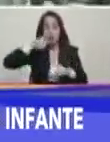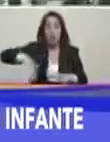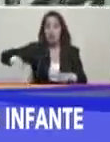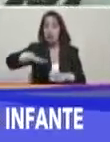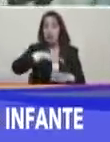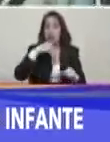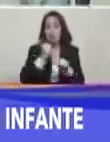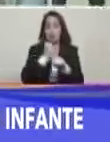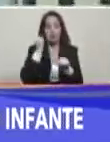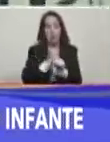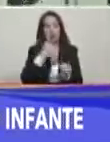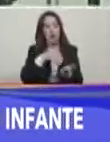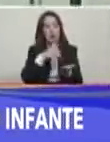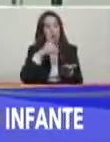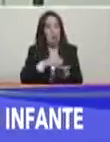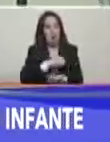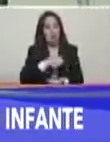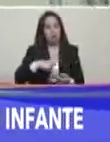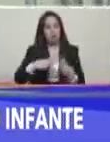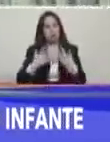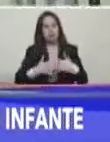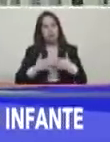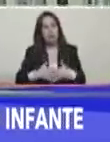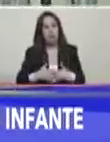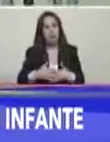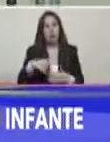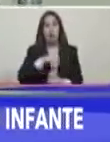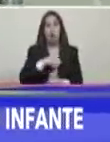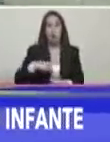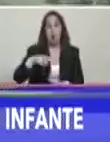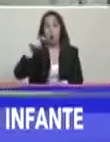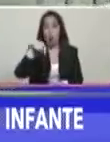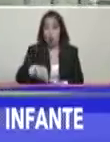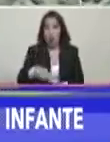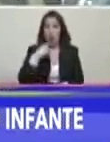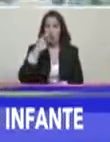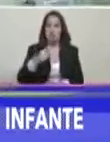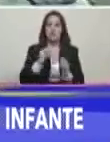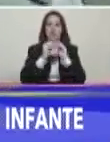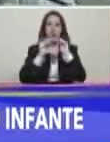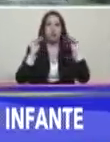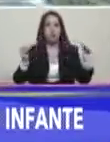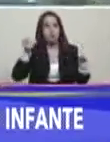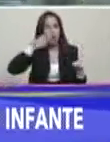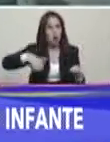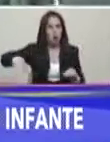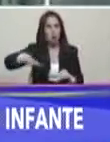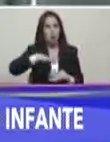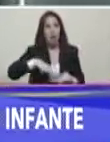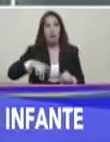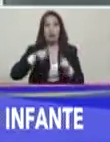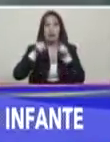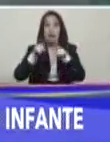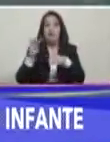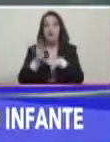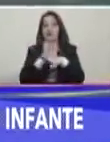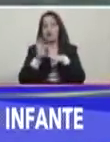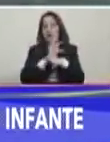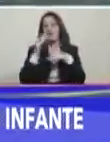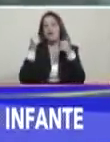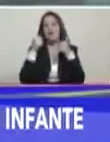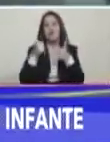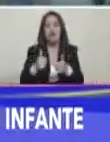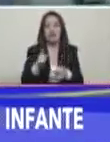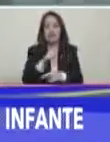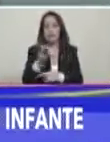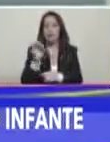el sector privado, hoy le decimos a todo el Guárico y al país que está en pleno funcionamiento. Esta planta